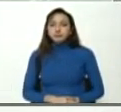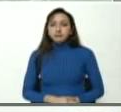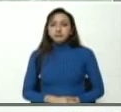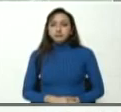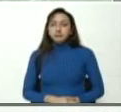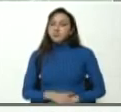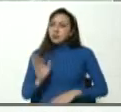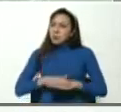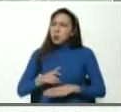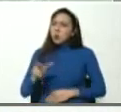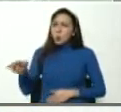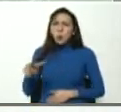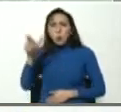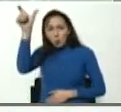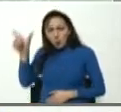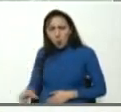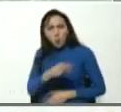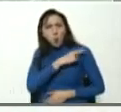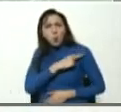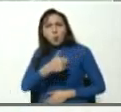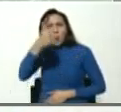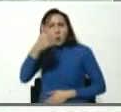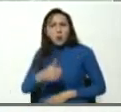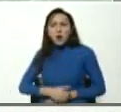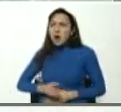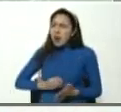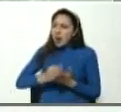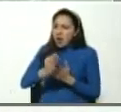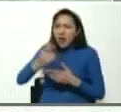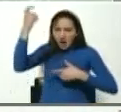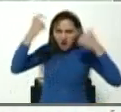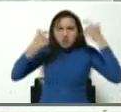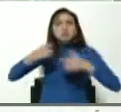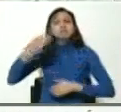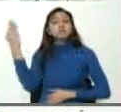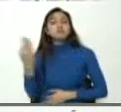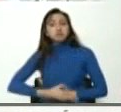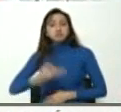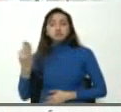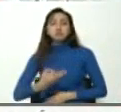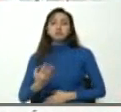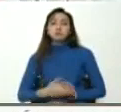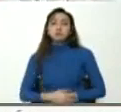porque garcía carneiro no solo fue leal al comandante hugo chávez